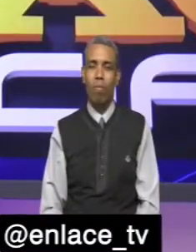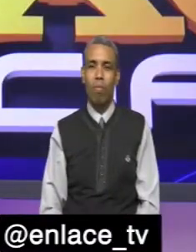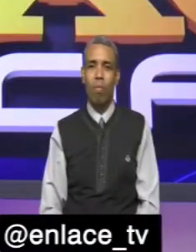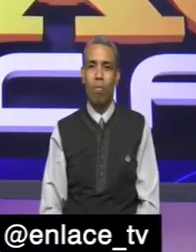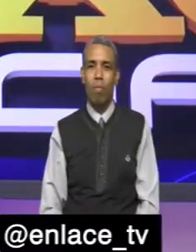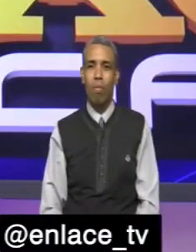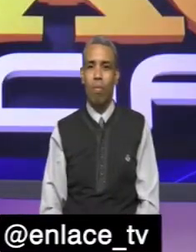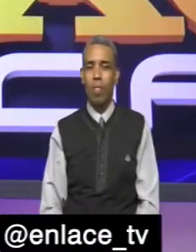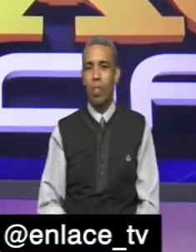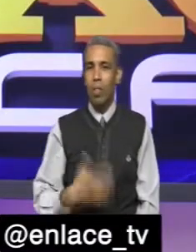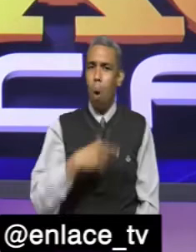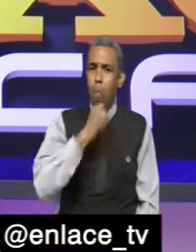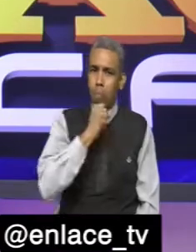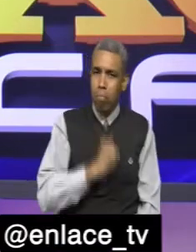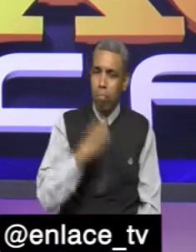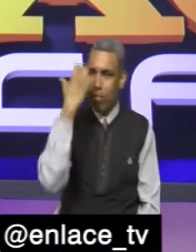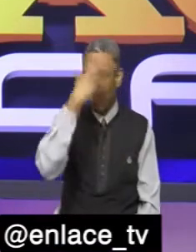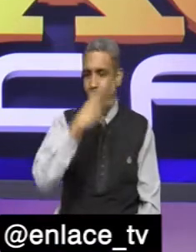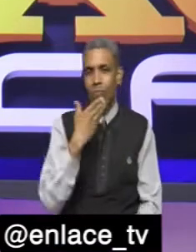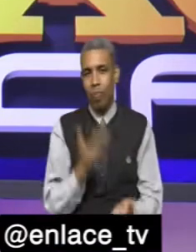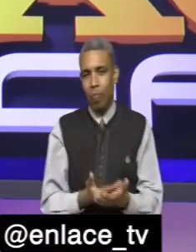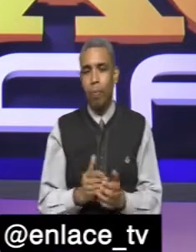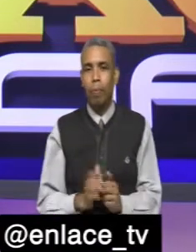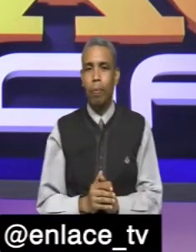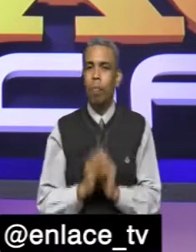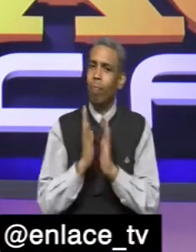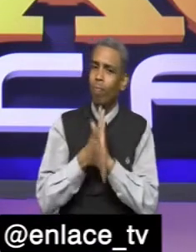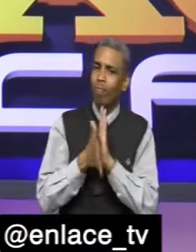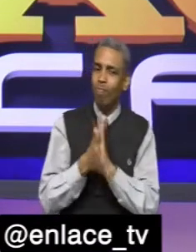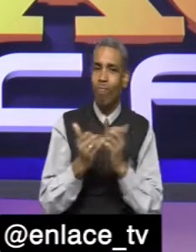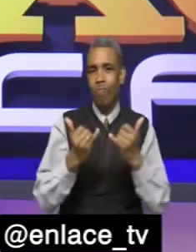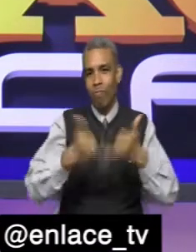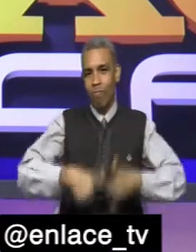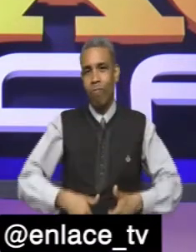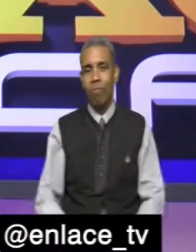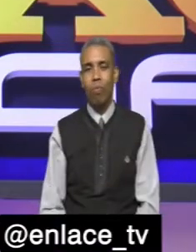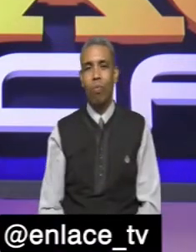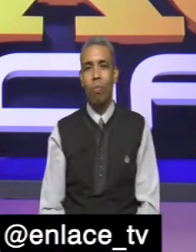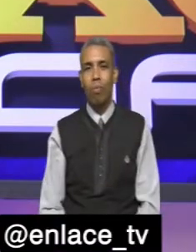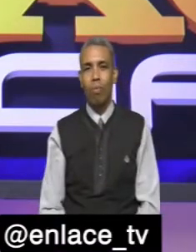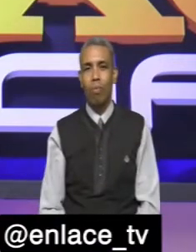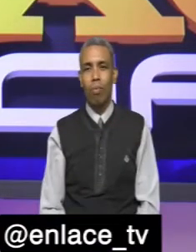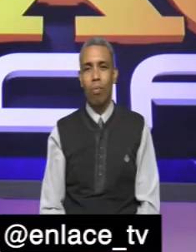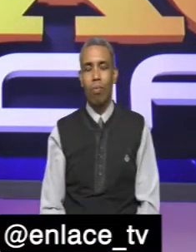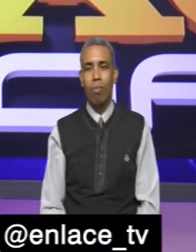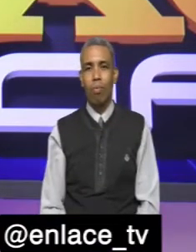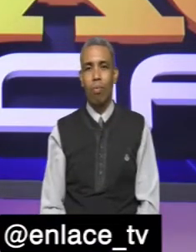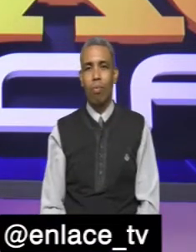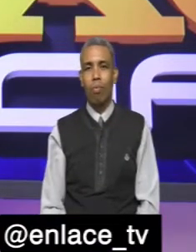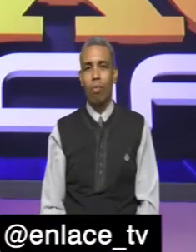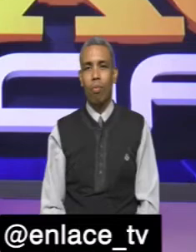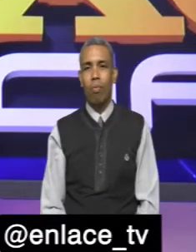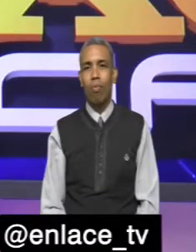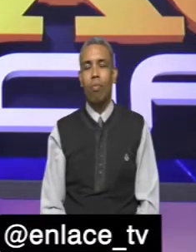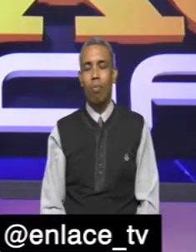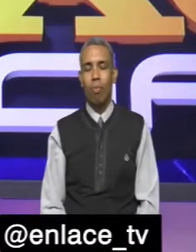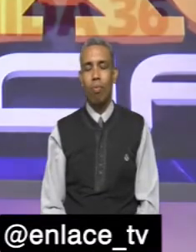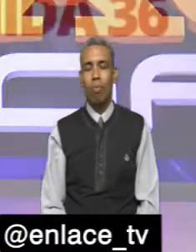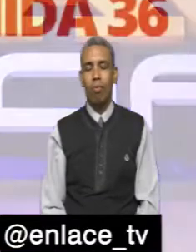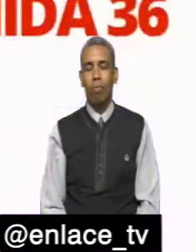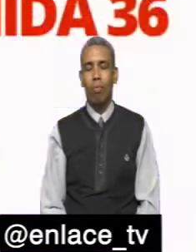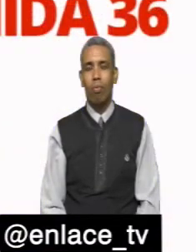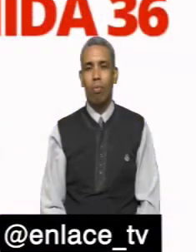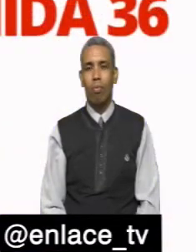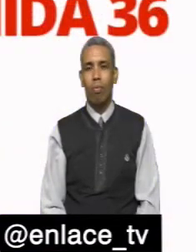Muy lindas nuestras reinas. Y hasta aquí la información más importante de Barranca Bermeja y la región. Antes de despedirnos, les recuerdo: Materiales